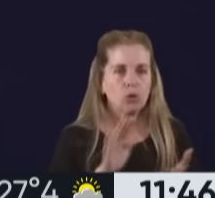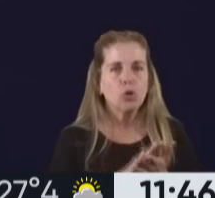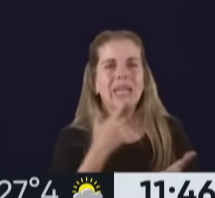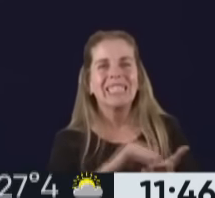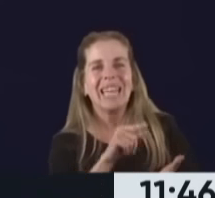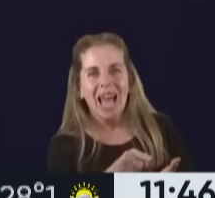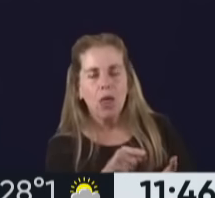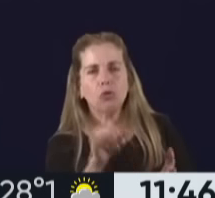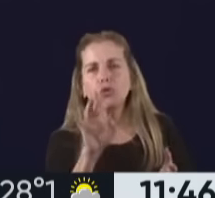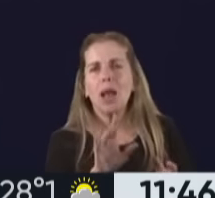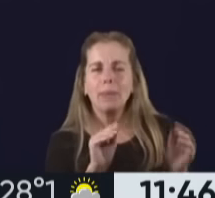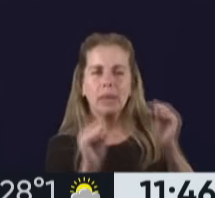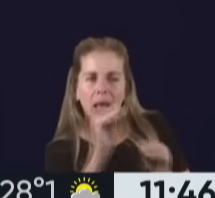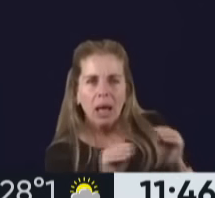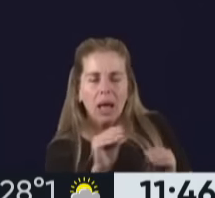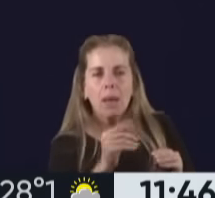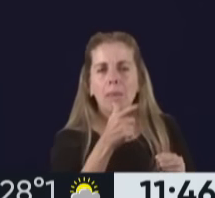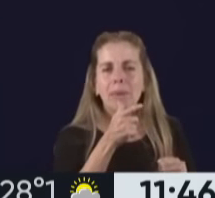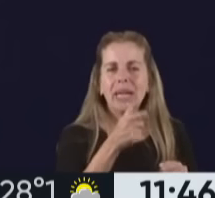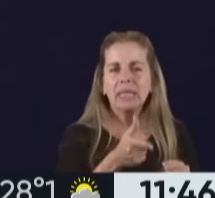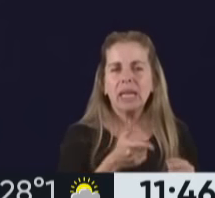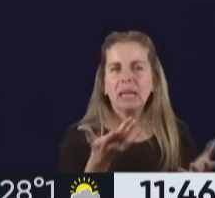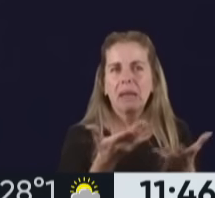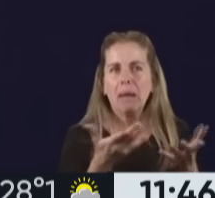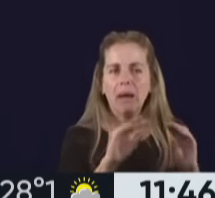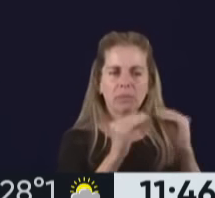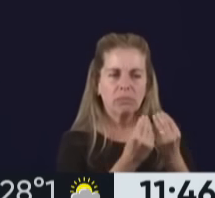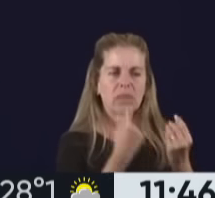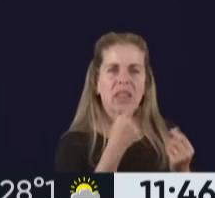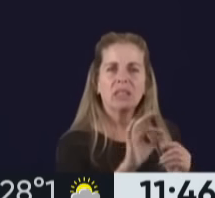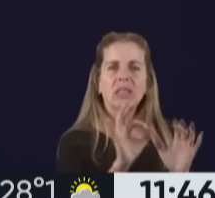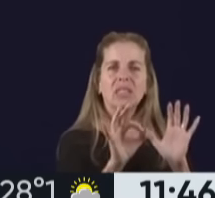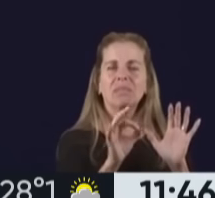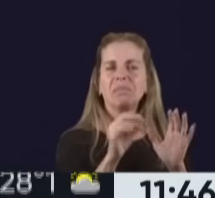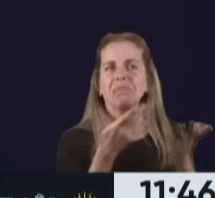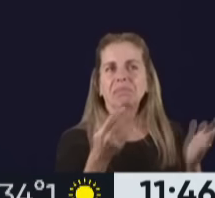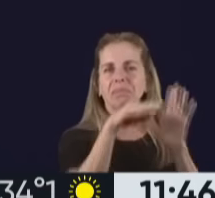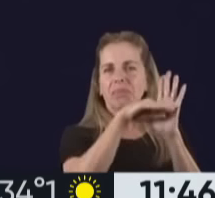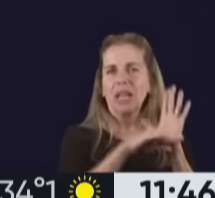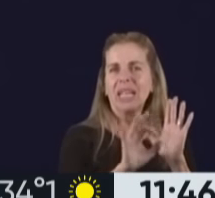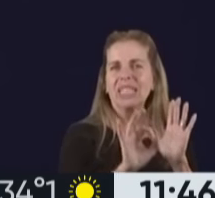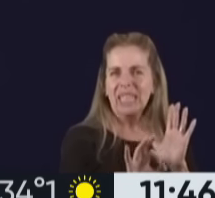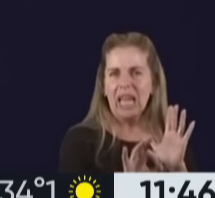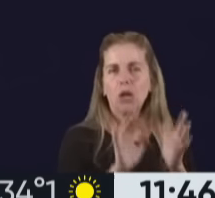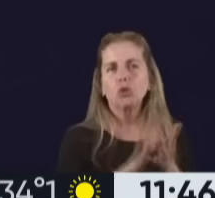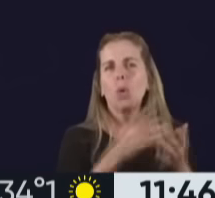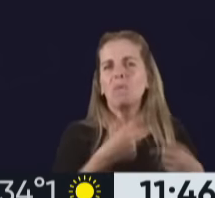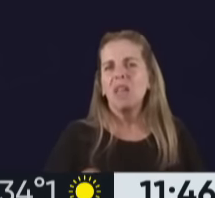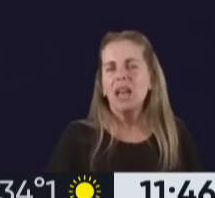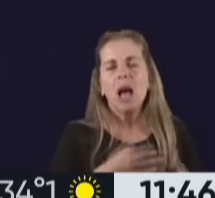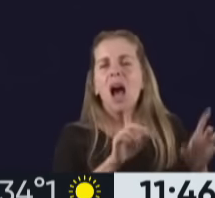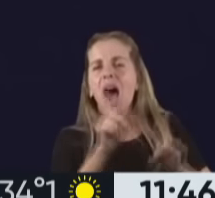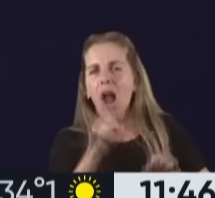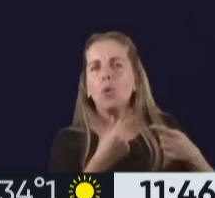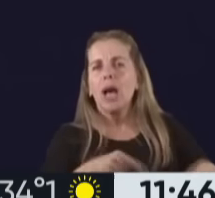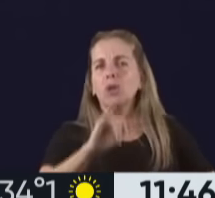simplemente reacomodar. Creo que estaban en cero creo que había temas de bienes de uso. Bueno, había algunos incisos que estaban en